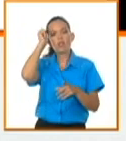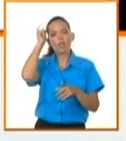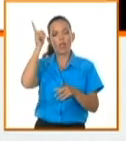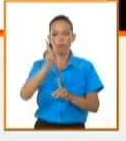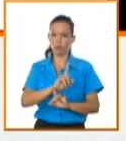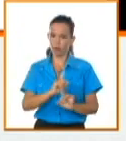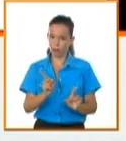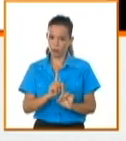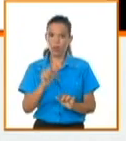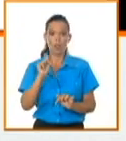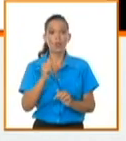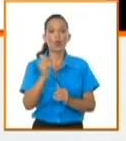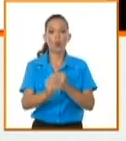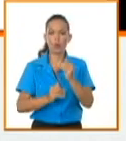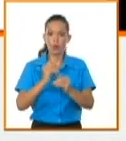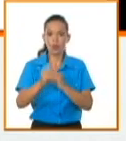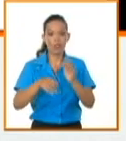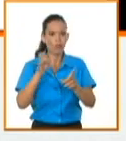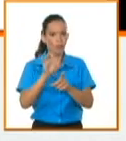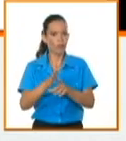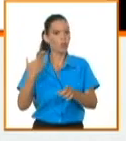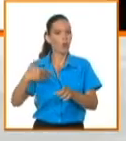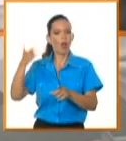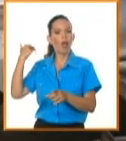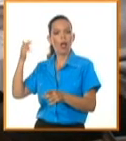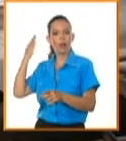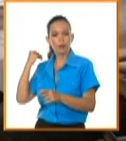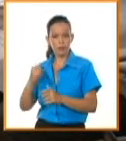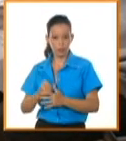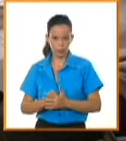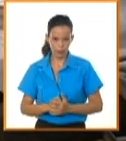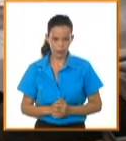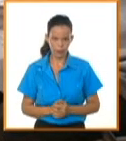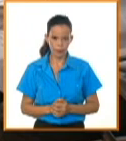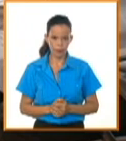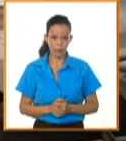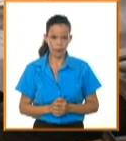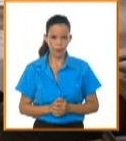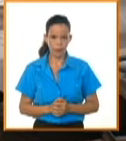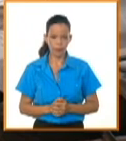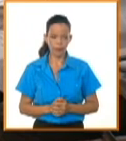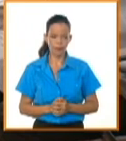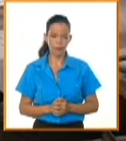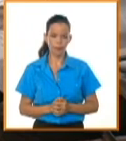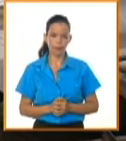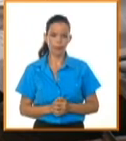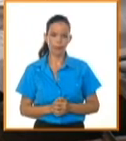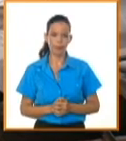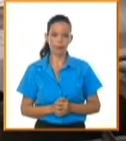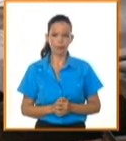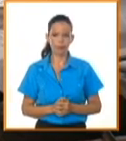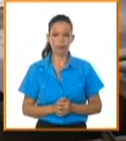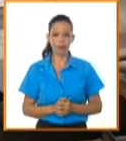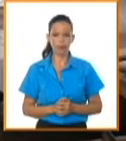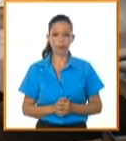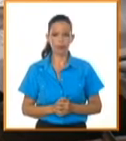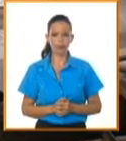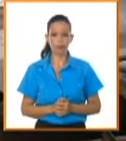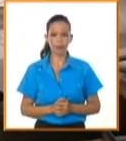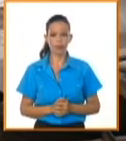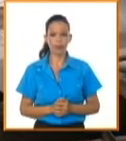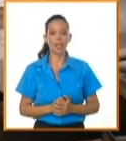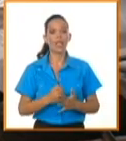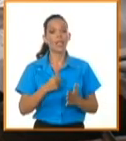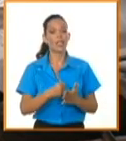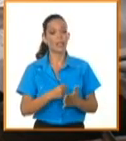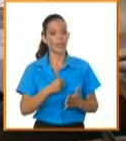que la continuidad y oro en ese sentido tenemos yo diría Esa esa fortaleza Pero insisto mucho